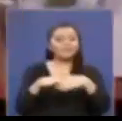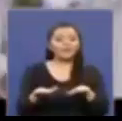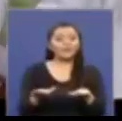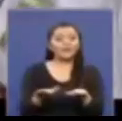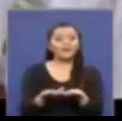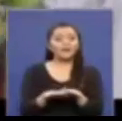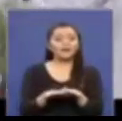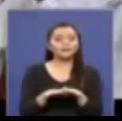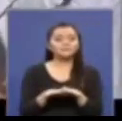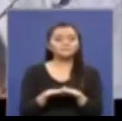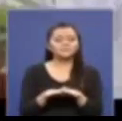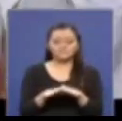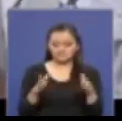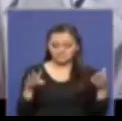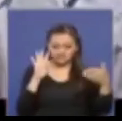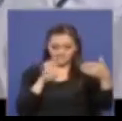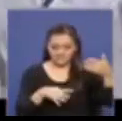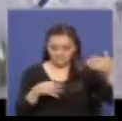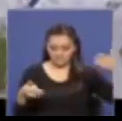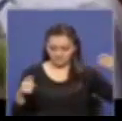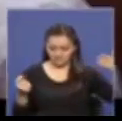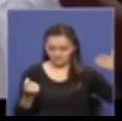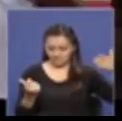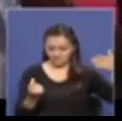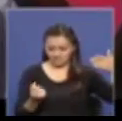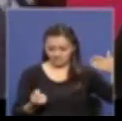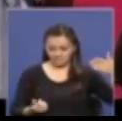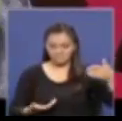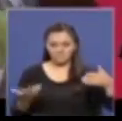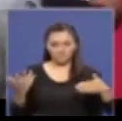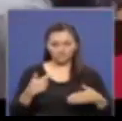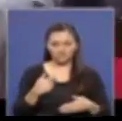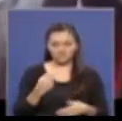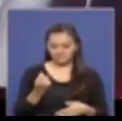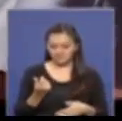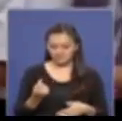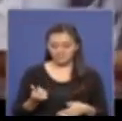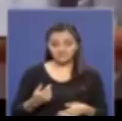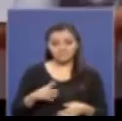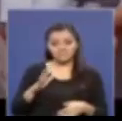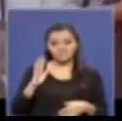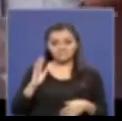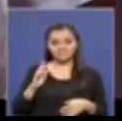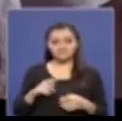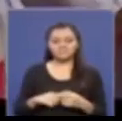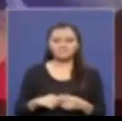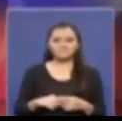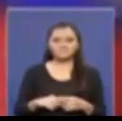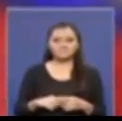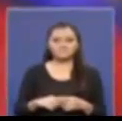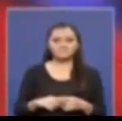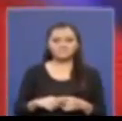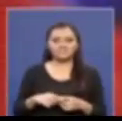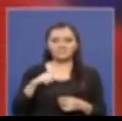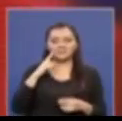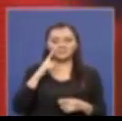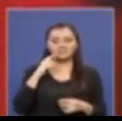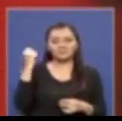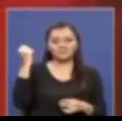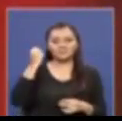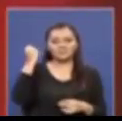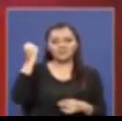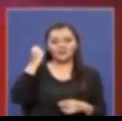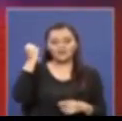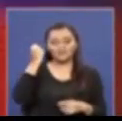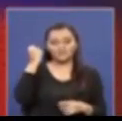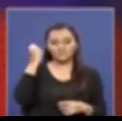no sé por qué aquí me están omitiendo muchas cosas, ¿no? Como dice Bonafón, jugar rápido no es